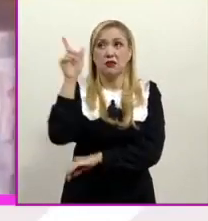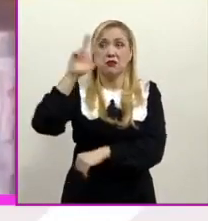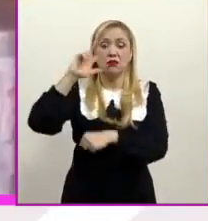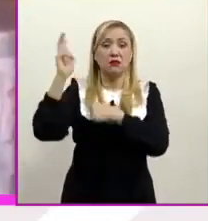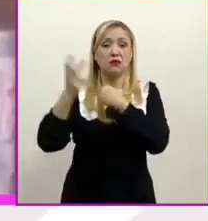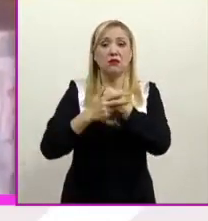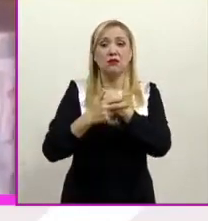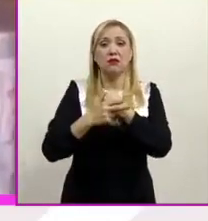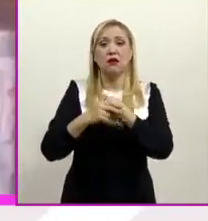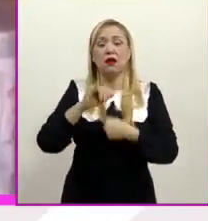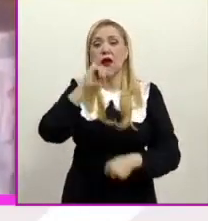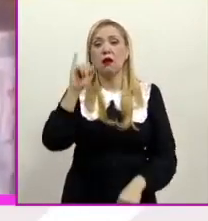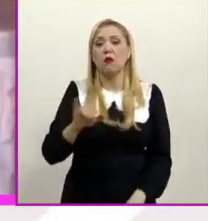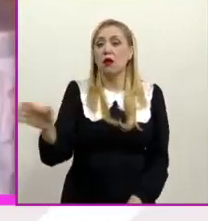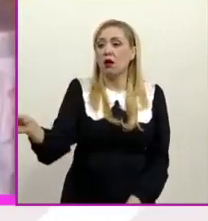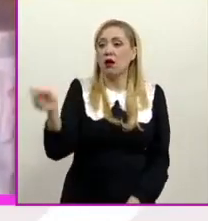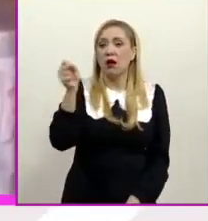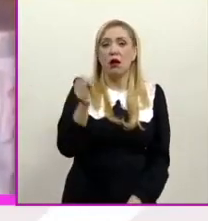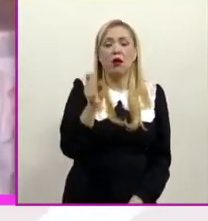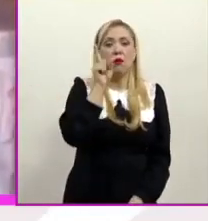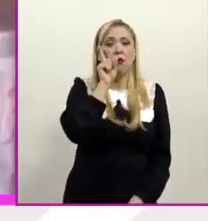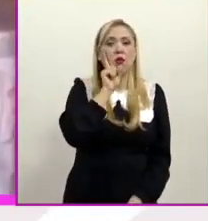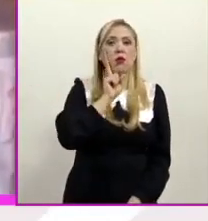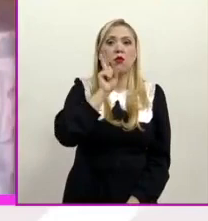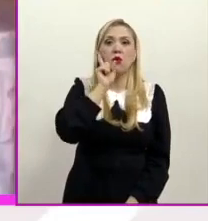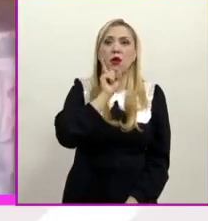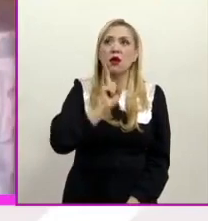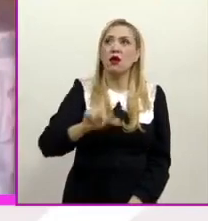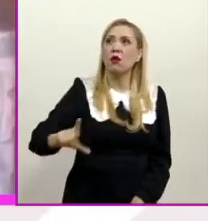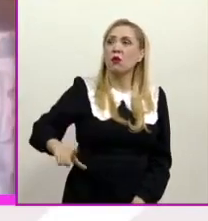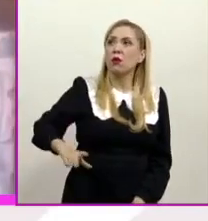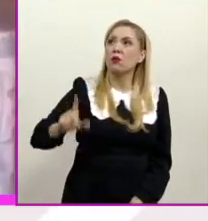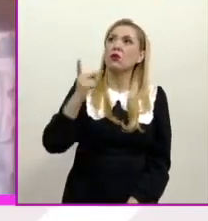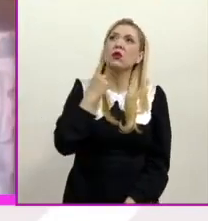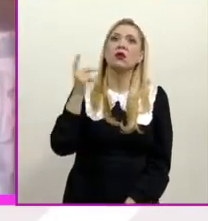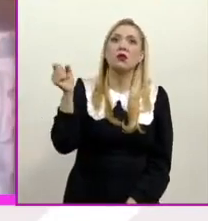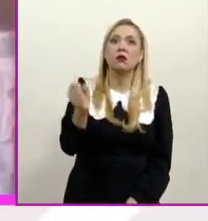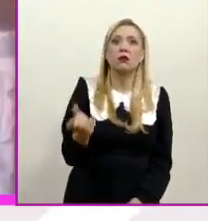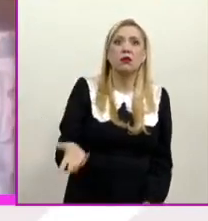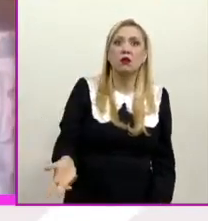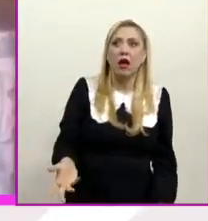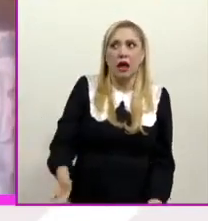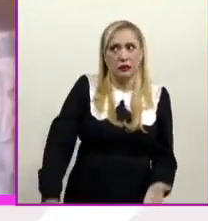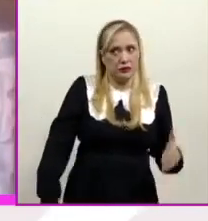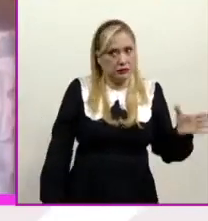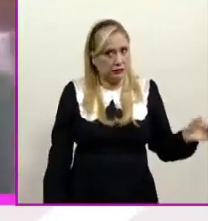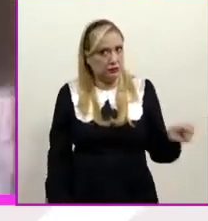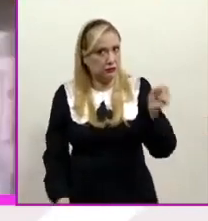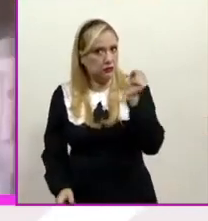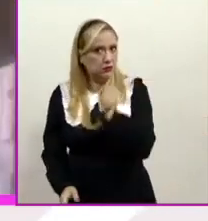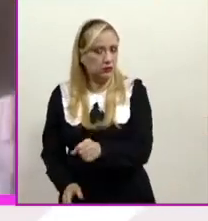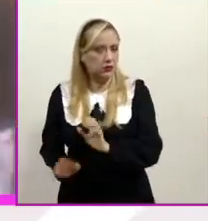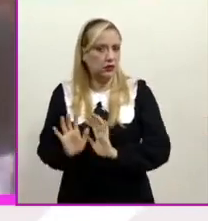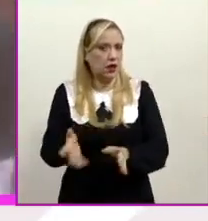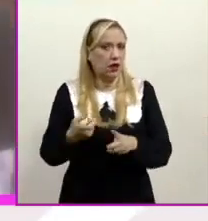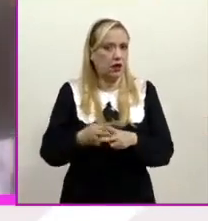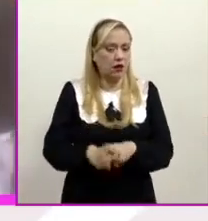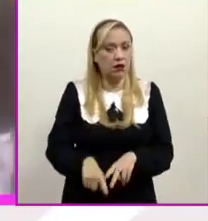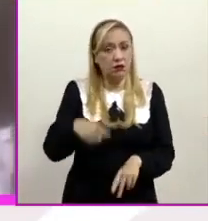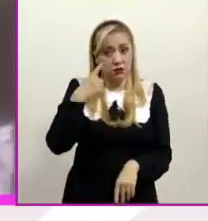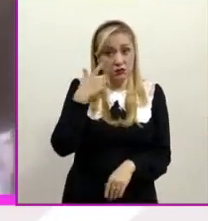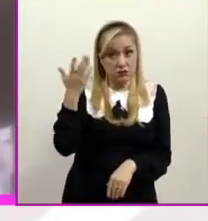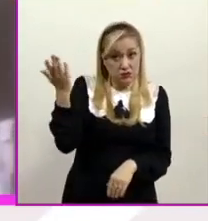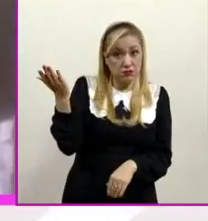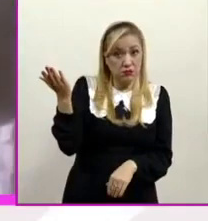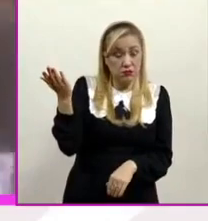que nunca tenían mujeres en los cargos importantes públicos? Y si revisamos la historia, todos estos países que